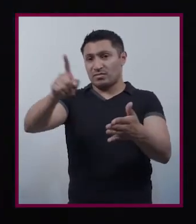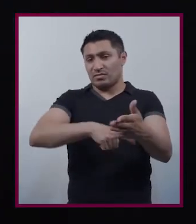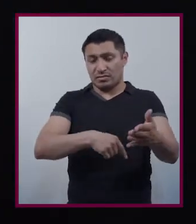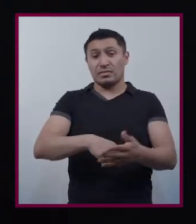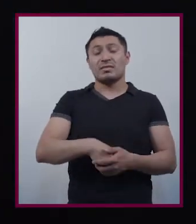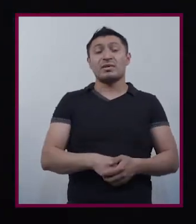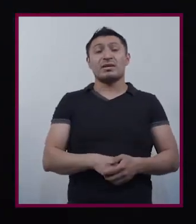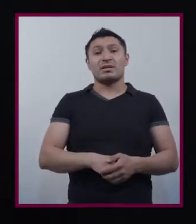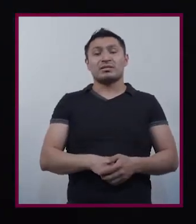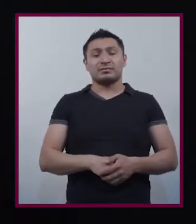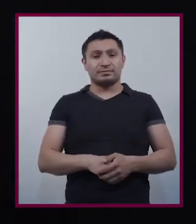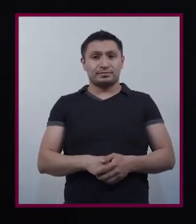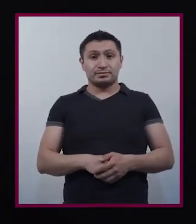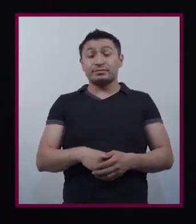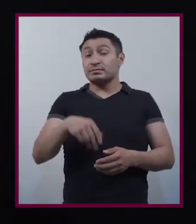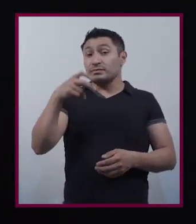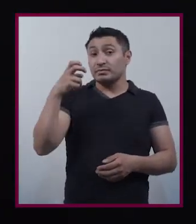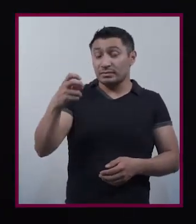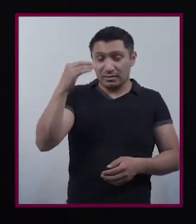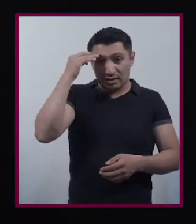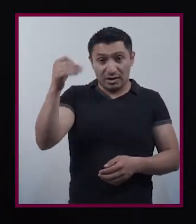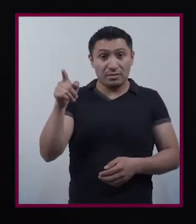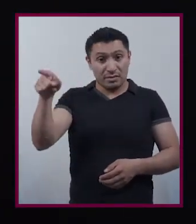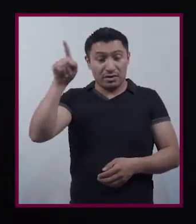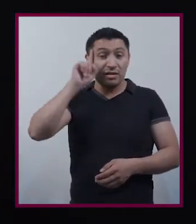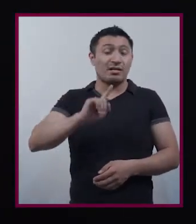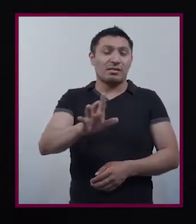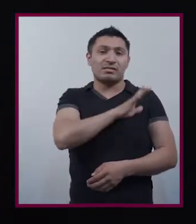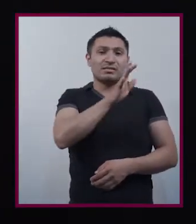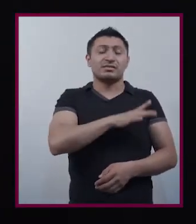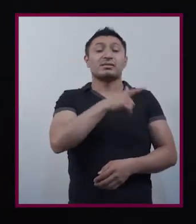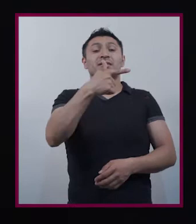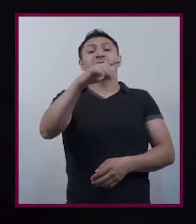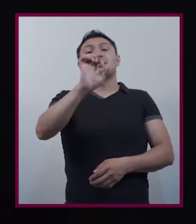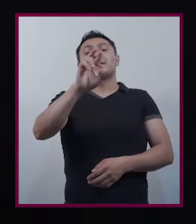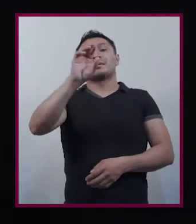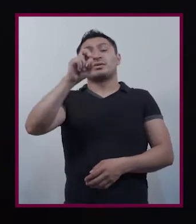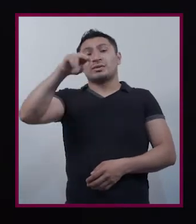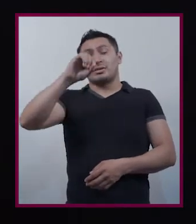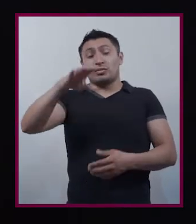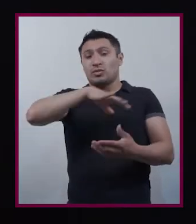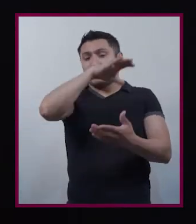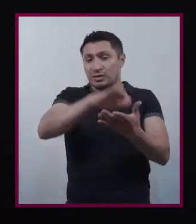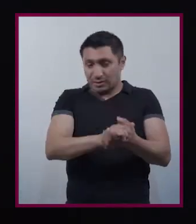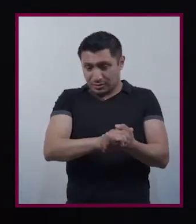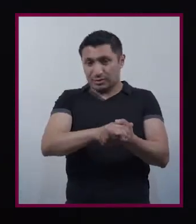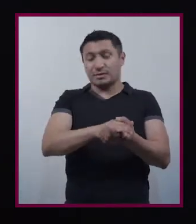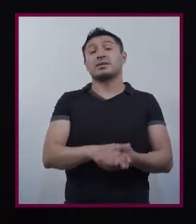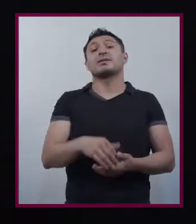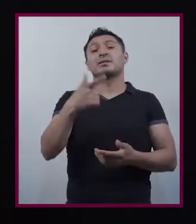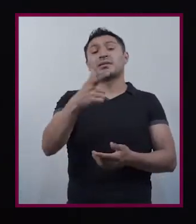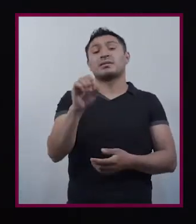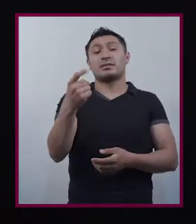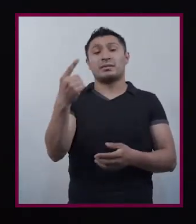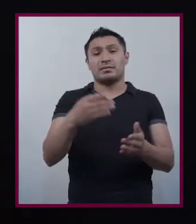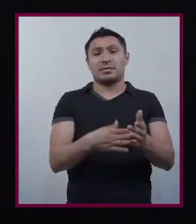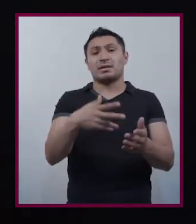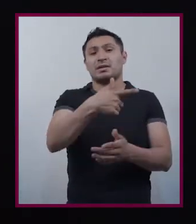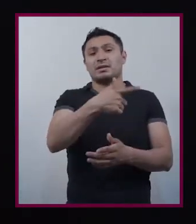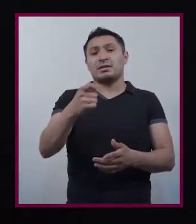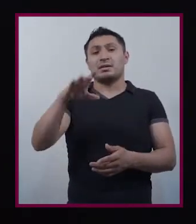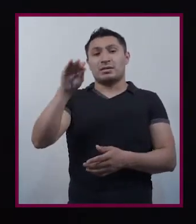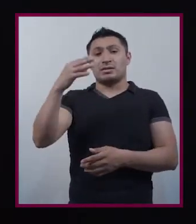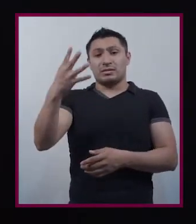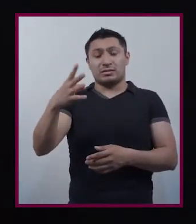mayor obstáculo por el momento, la Güera Rodríguez y Jerónimo Villamil se casaron el 7 de septiembre de